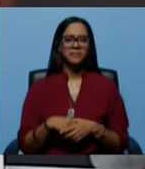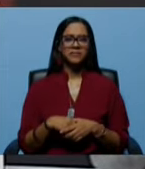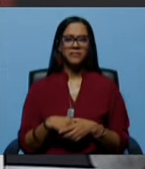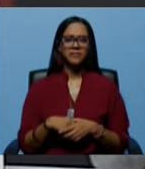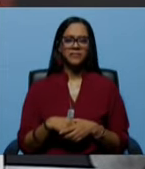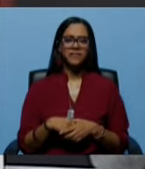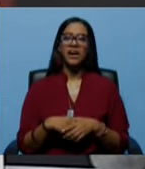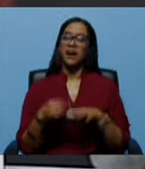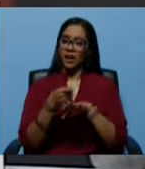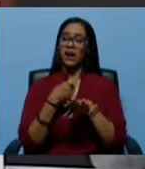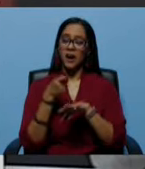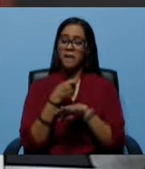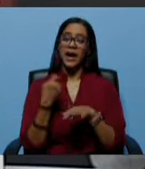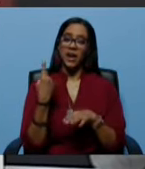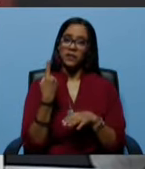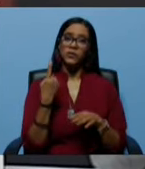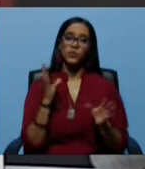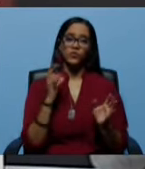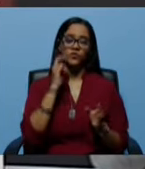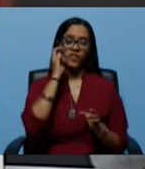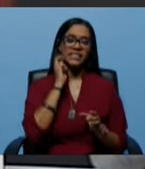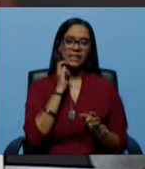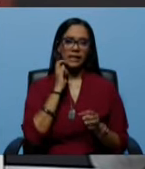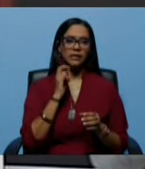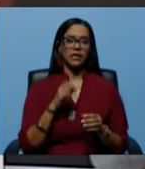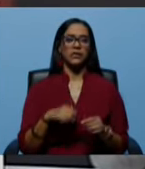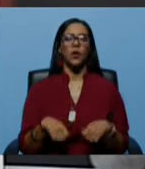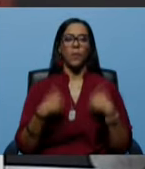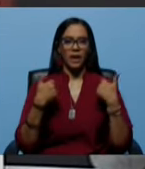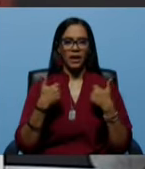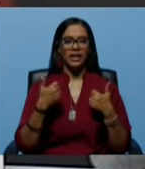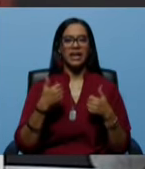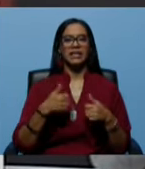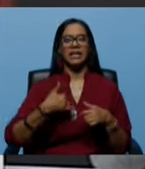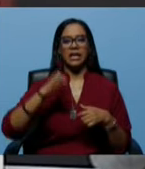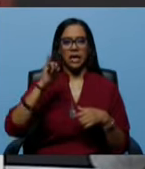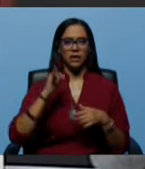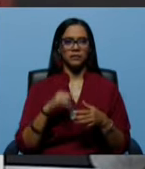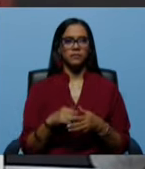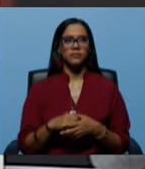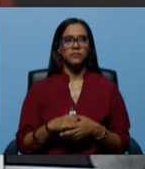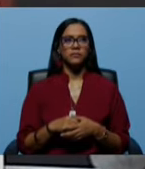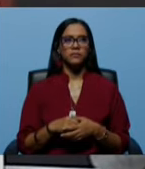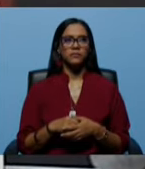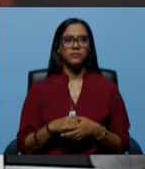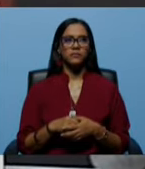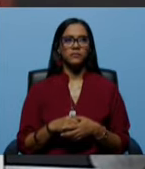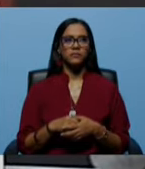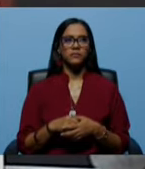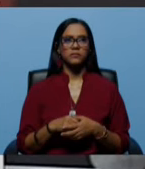Y la gobierna, pues, un fascista de los más grandes que haya existido.